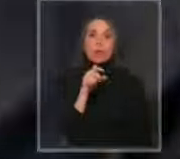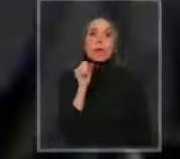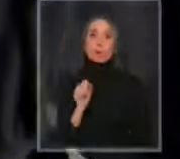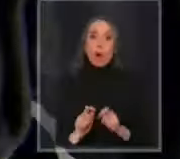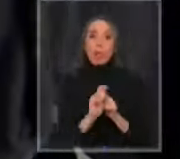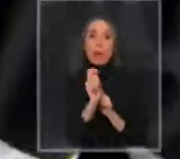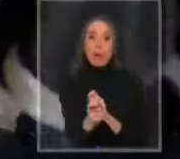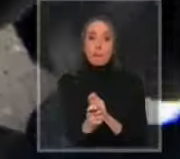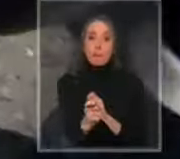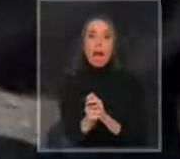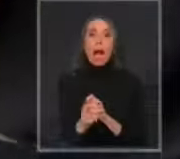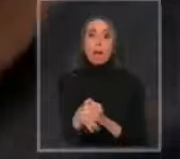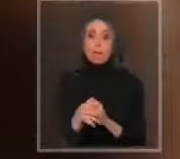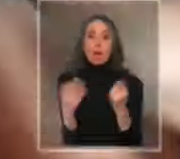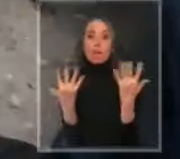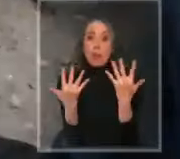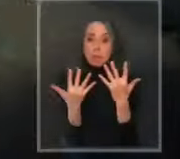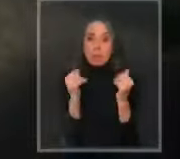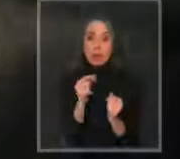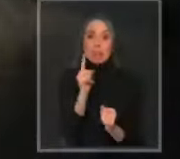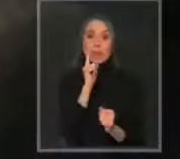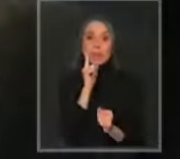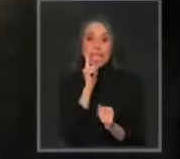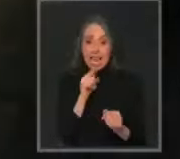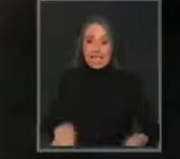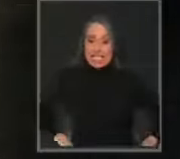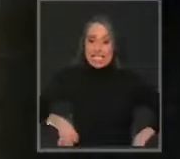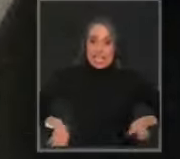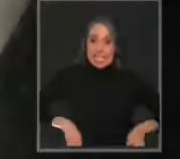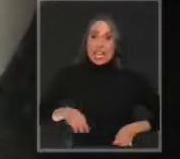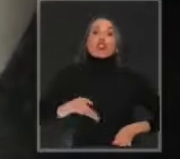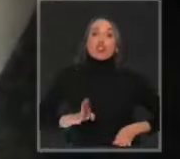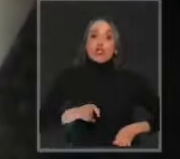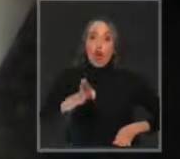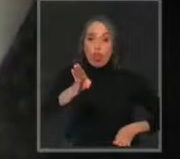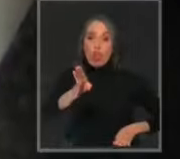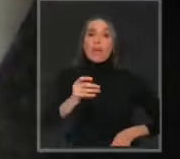pagar con esas monedas si aún las tiene por ahí. Siguen manteniendo su valor.